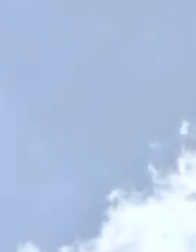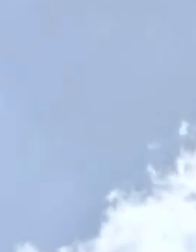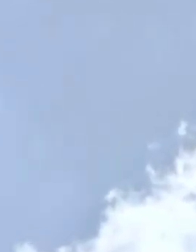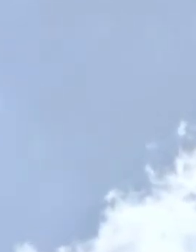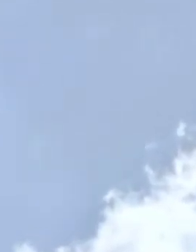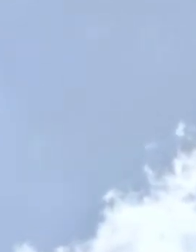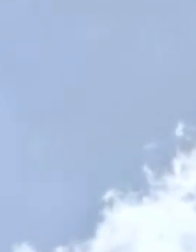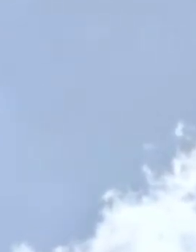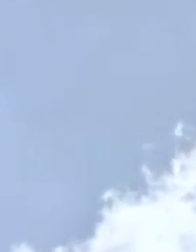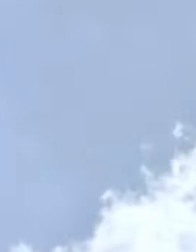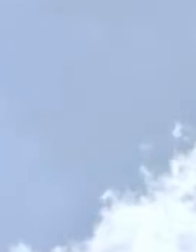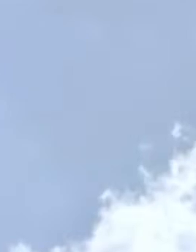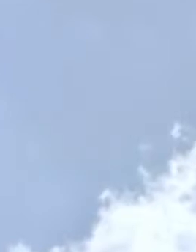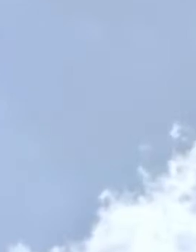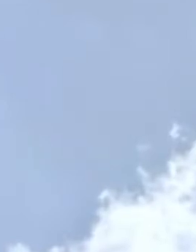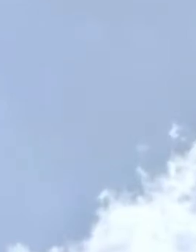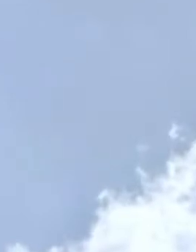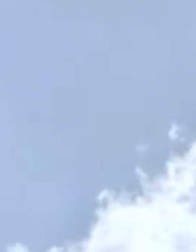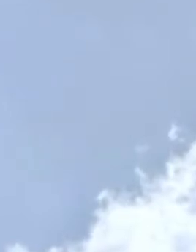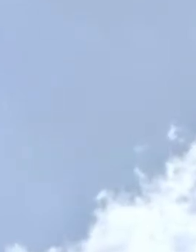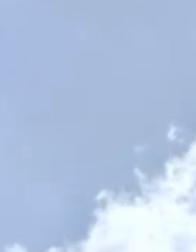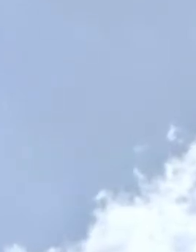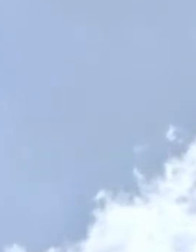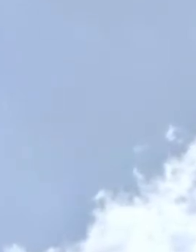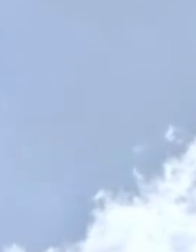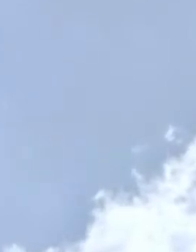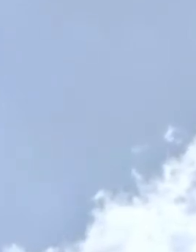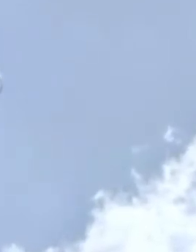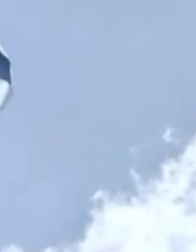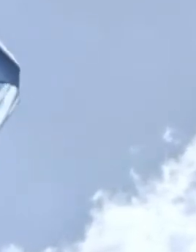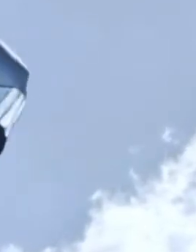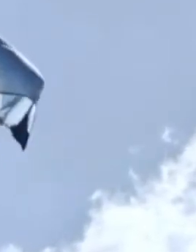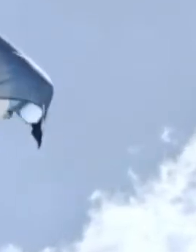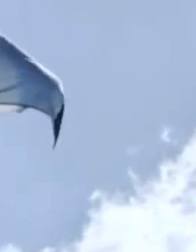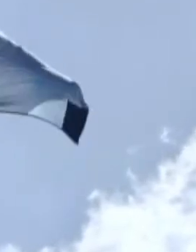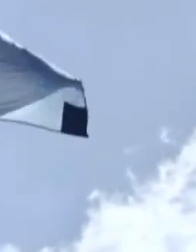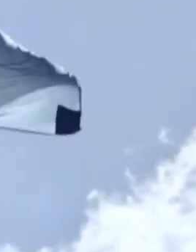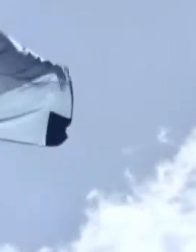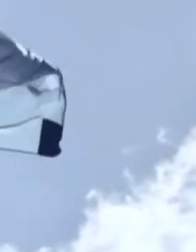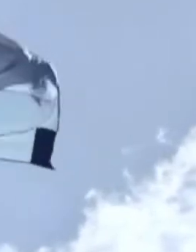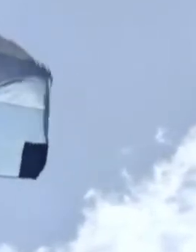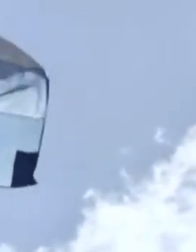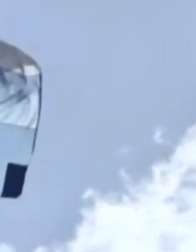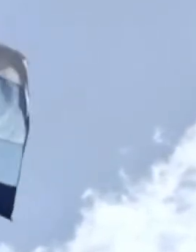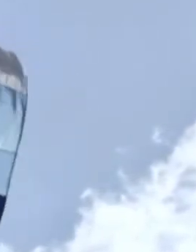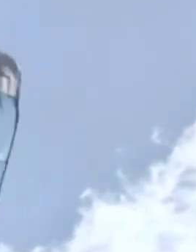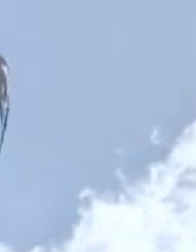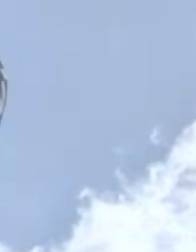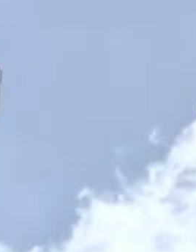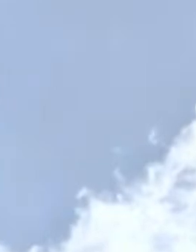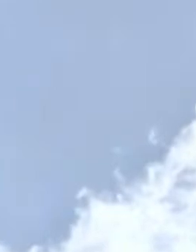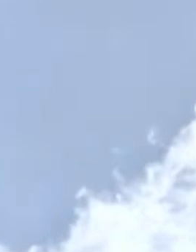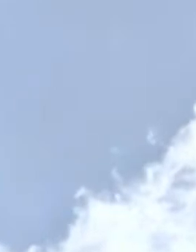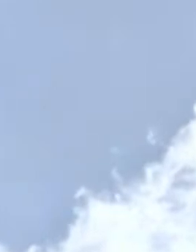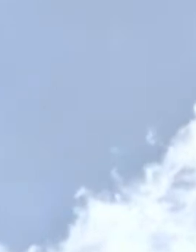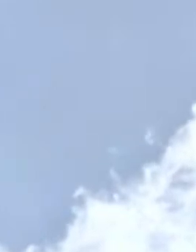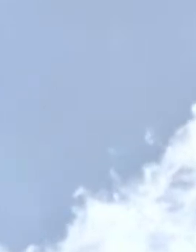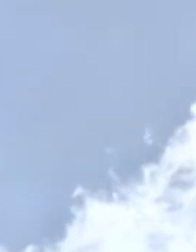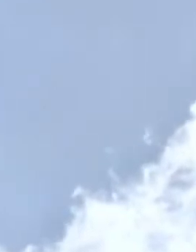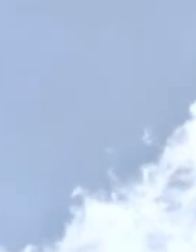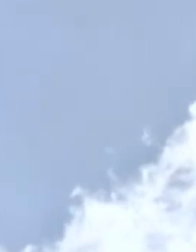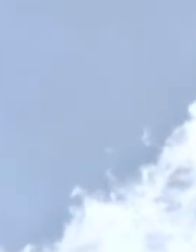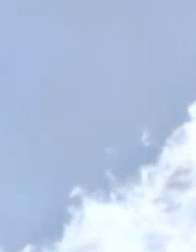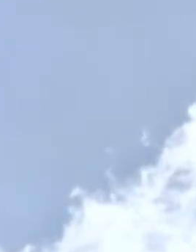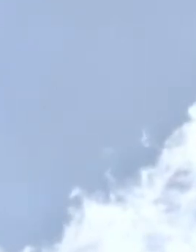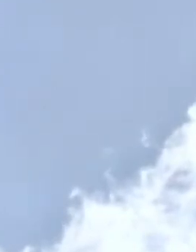internacional RAE, Radiodifusión Argentina al exterior, con motivo de haberse celebrado